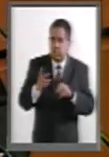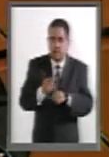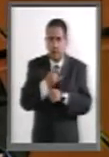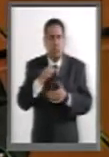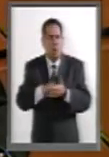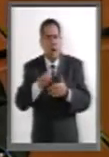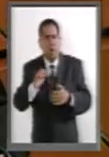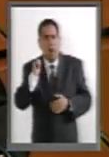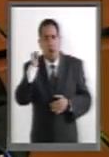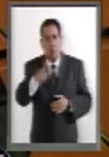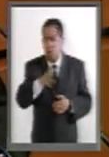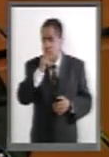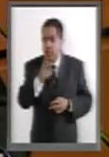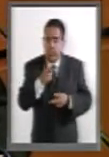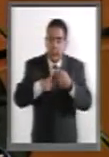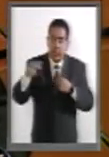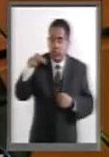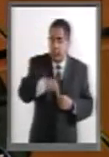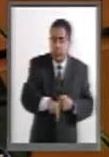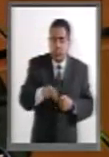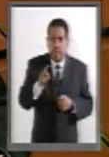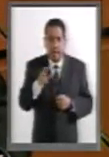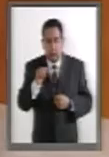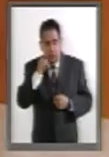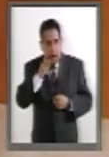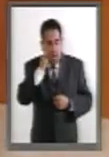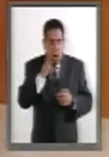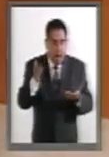los cuales no pueda presentarse en la audiencia del juicio,